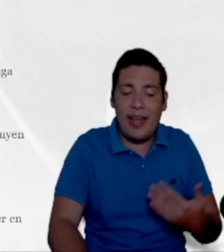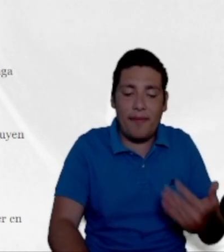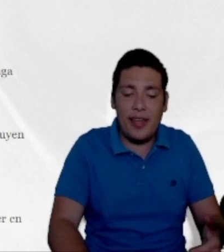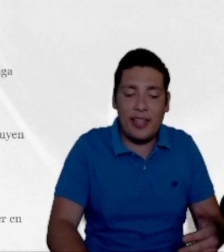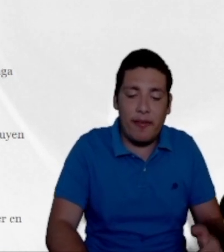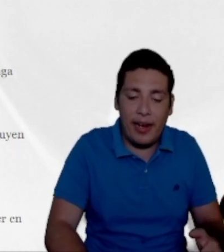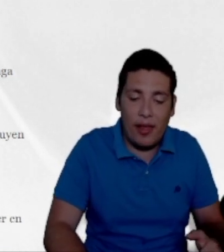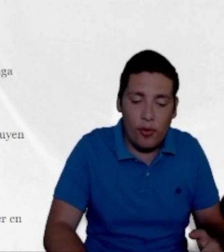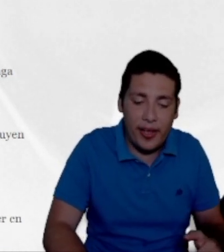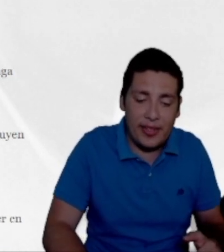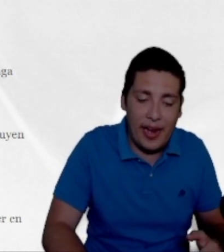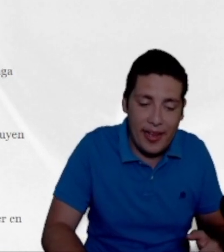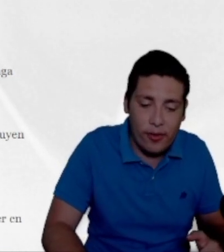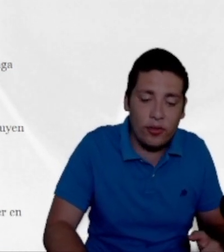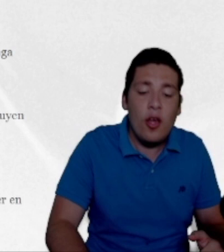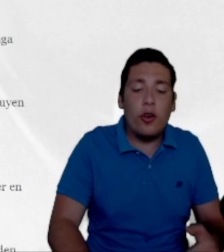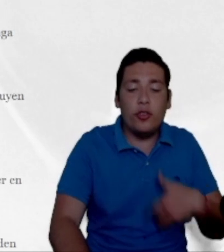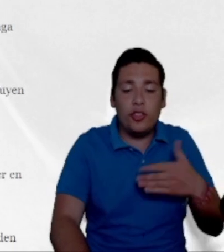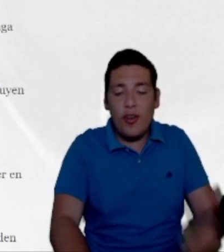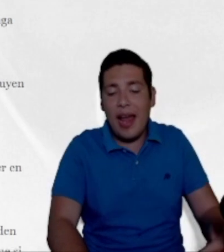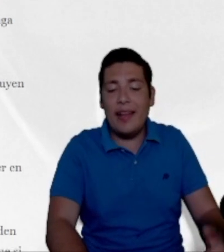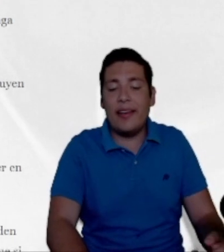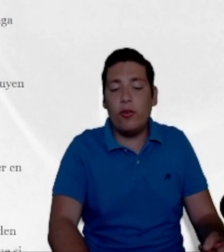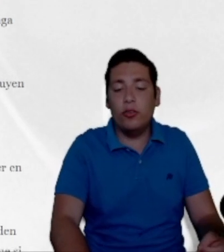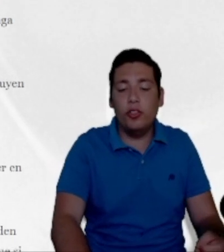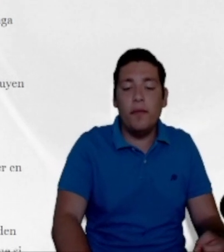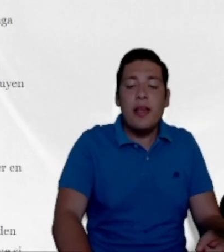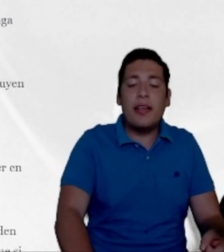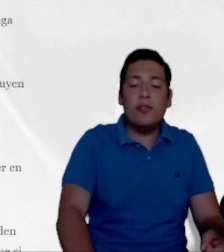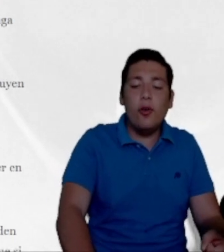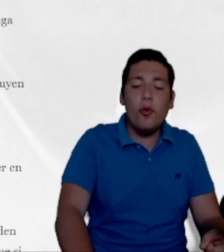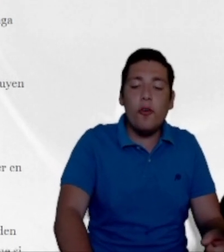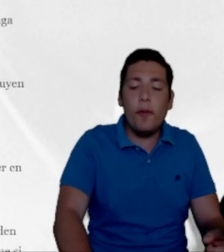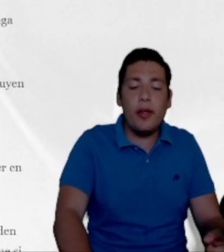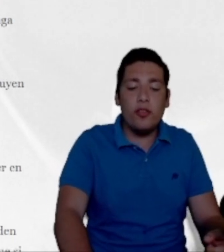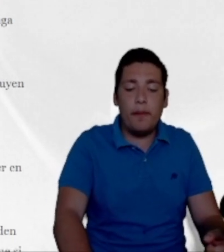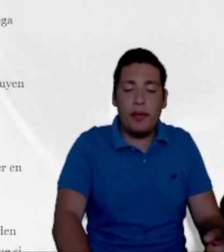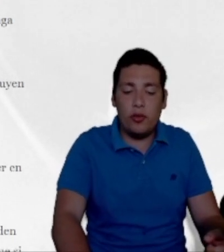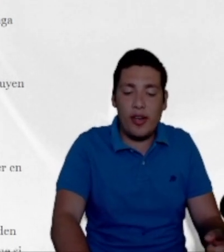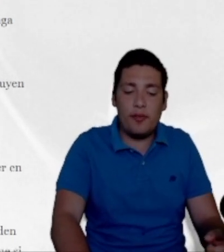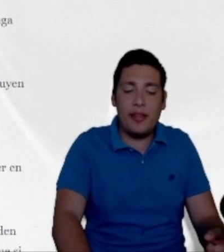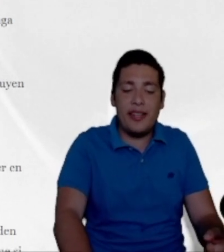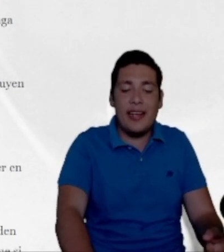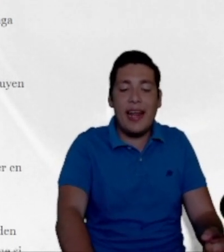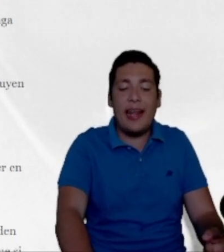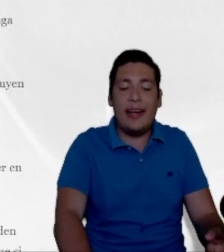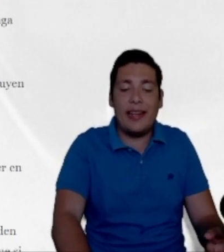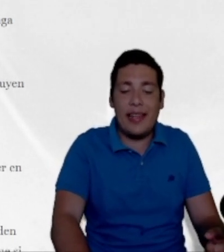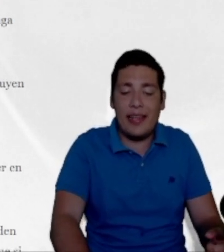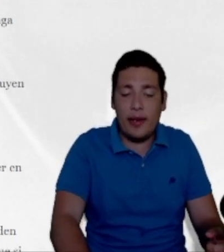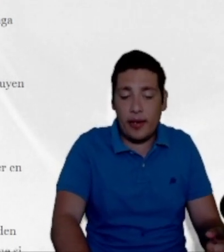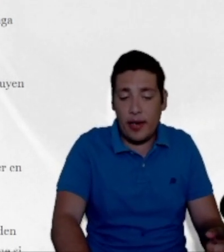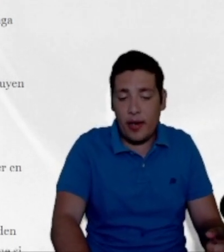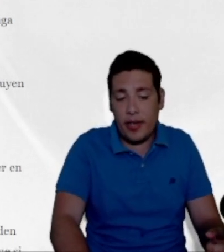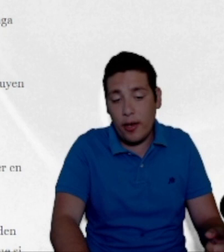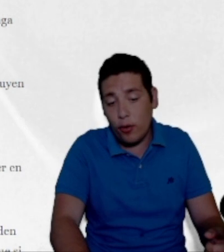una decena de trabajadores heridos. Rocío Nale reconoció que solo un grupo de 12 personas mantienen la